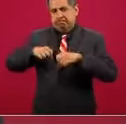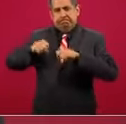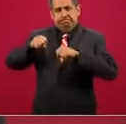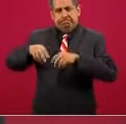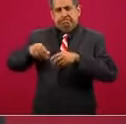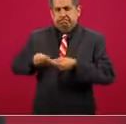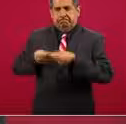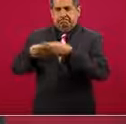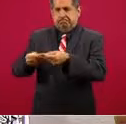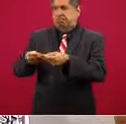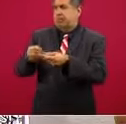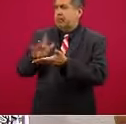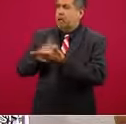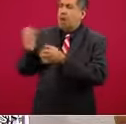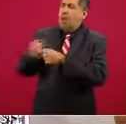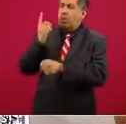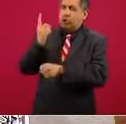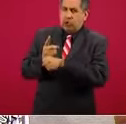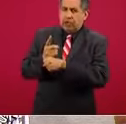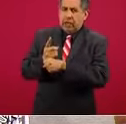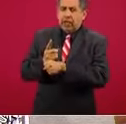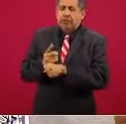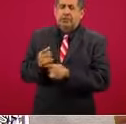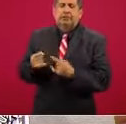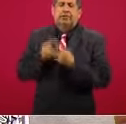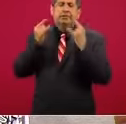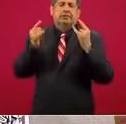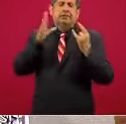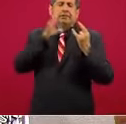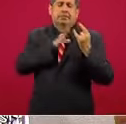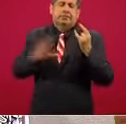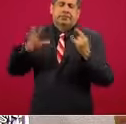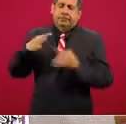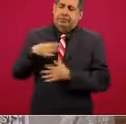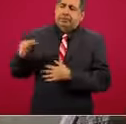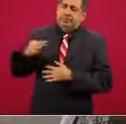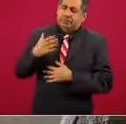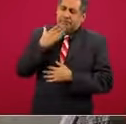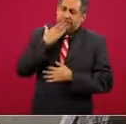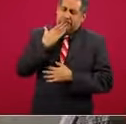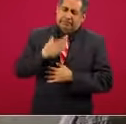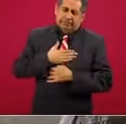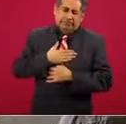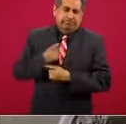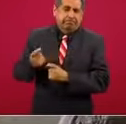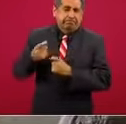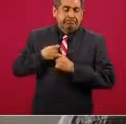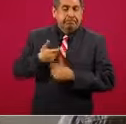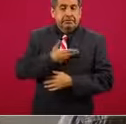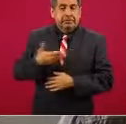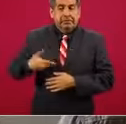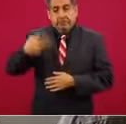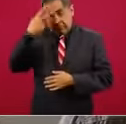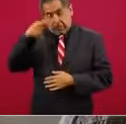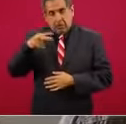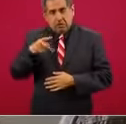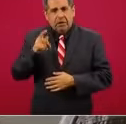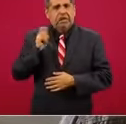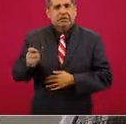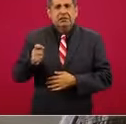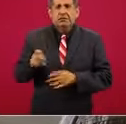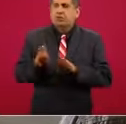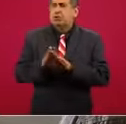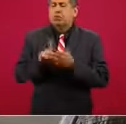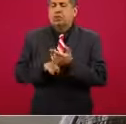esta oportunidad de carácter histórico que me brindó el presidente de la República, porque no solo la veo